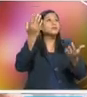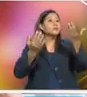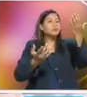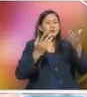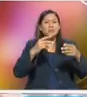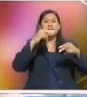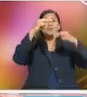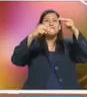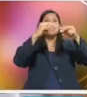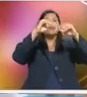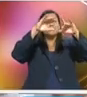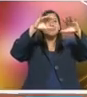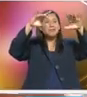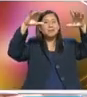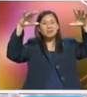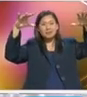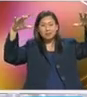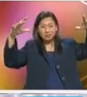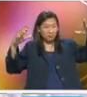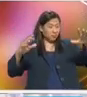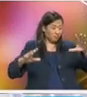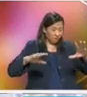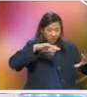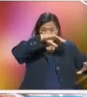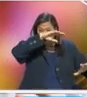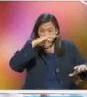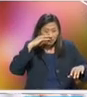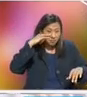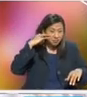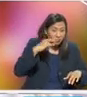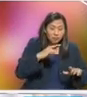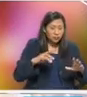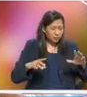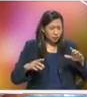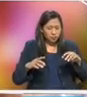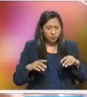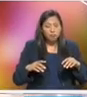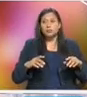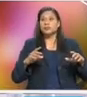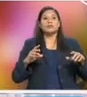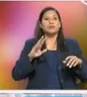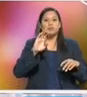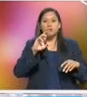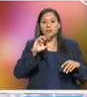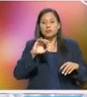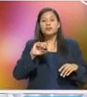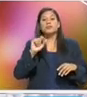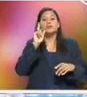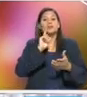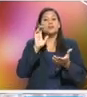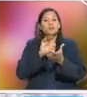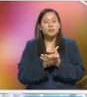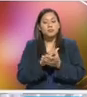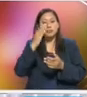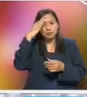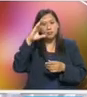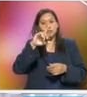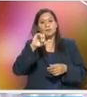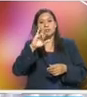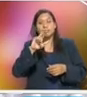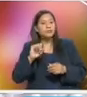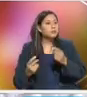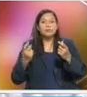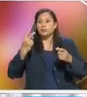el humo se empezó a esparcir por todo el lugar, tanto que despertaron a Verona y a su mujer, a doña Clarisa,